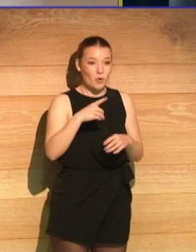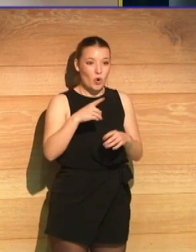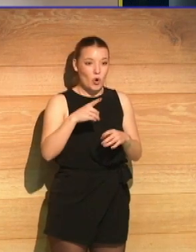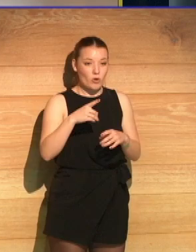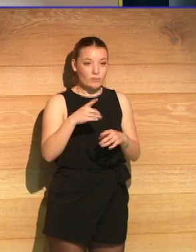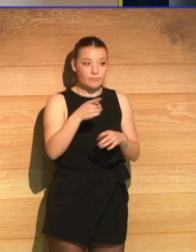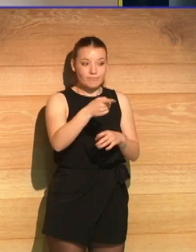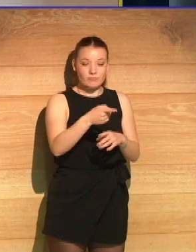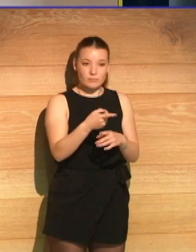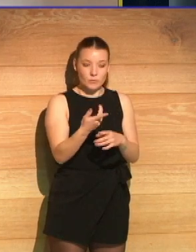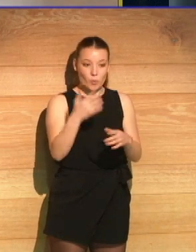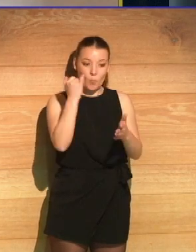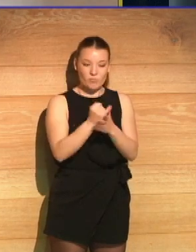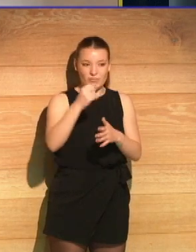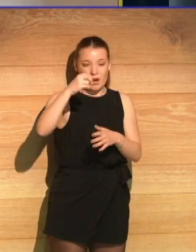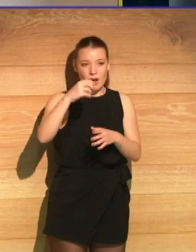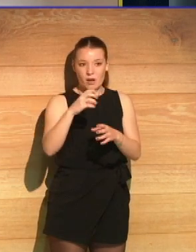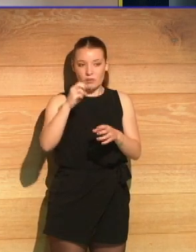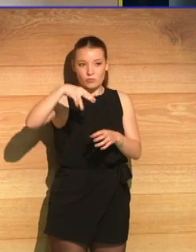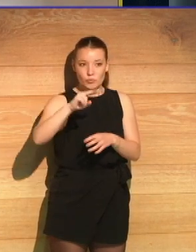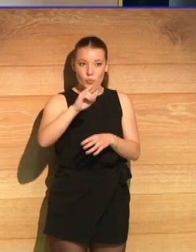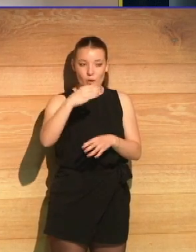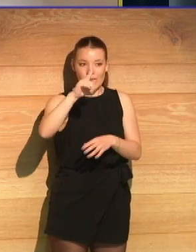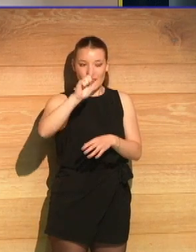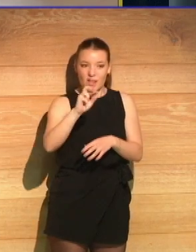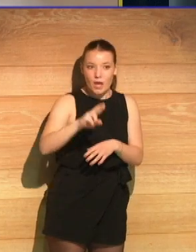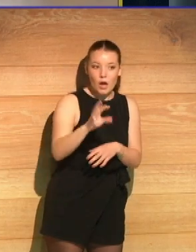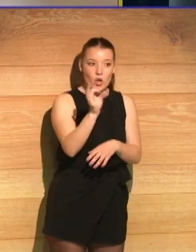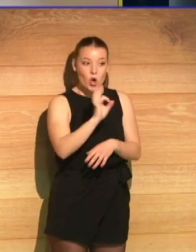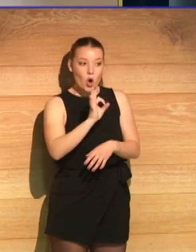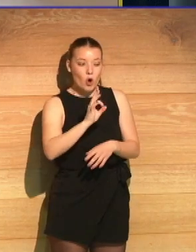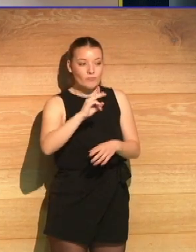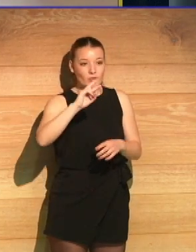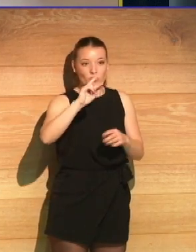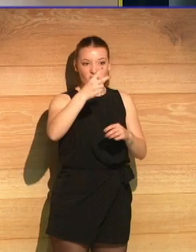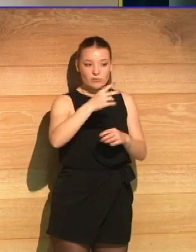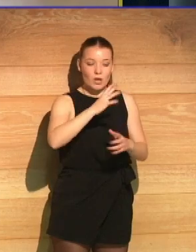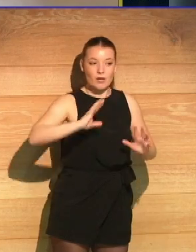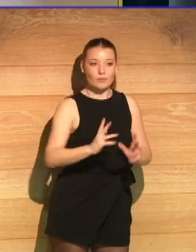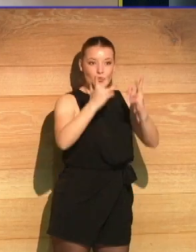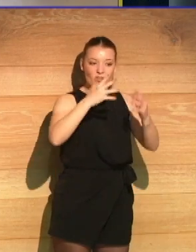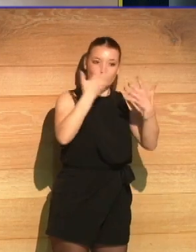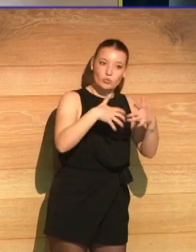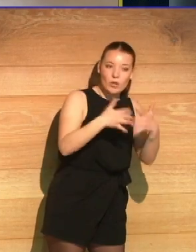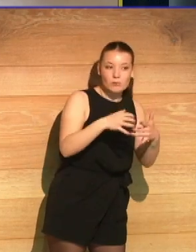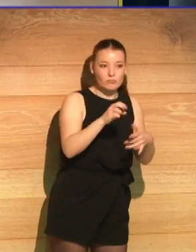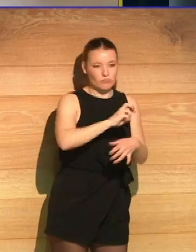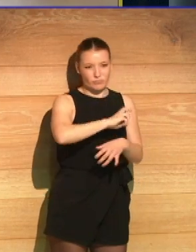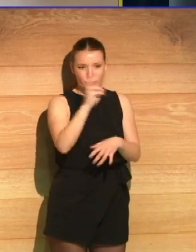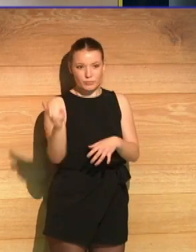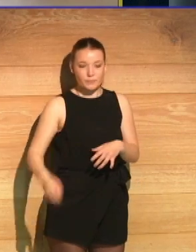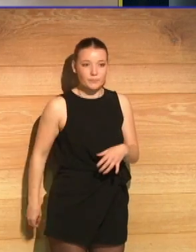la prueba nuclear de Trinity. Hay gente que se remite a la segunda revolución industrial, al comienzo en que las emisiones de CO2 a la atmósfera